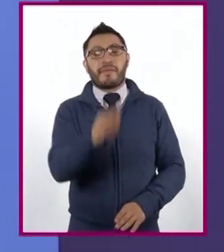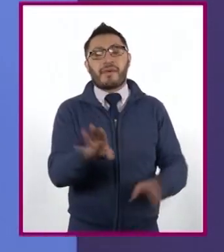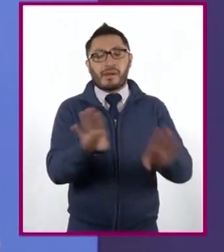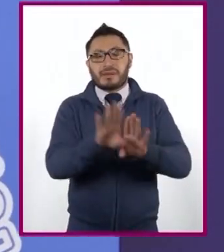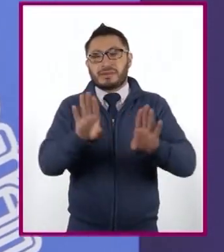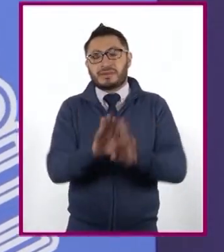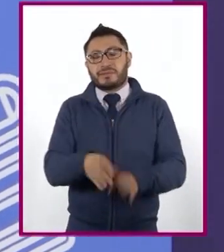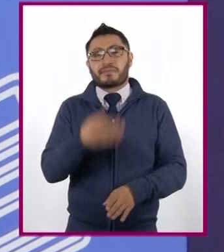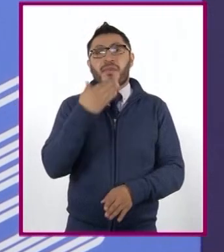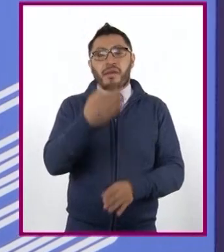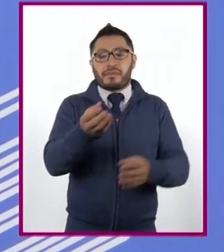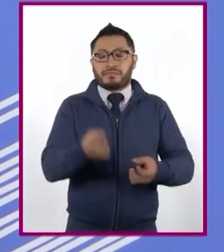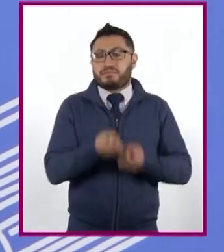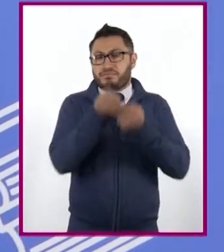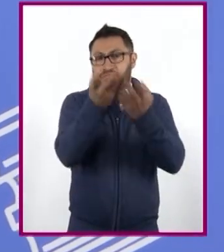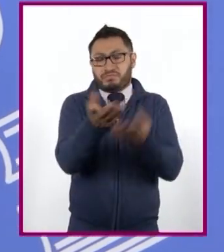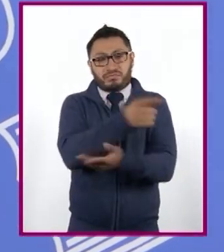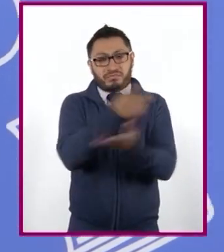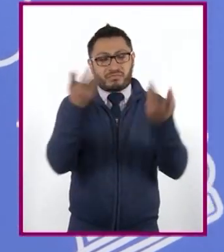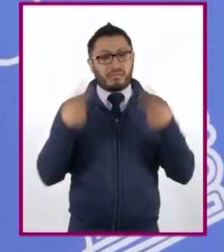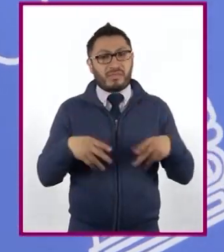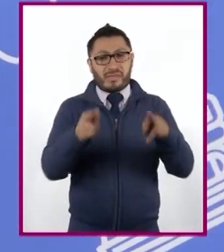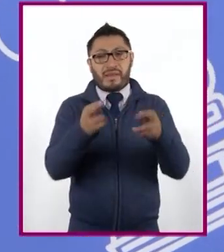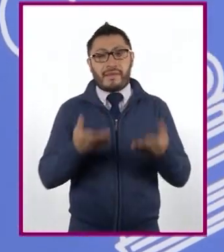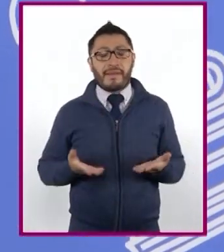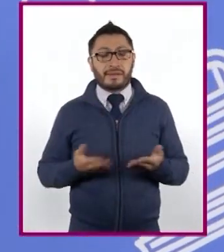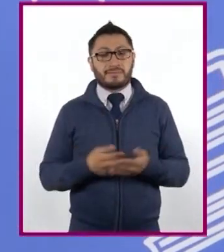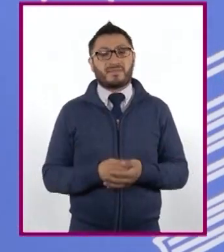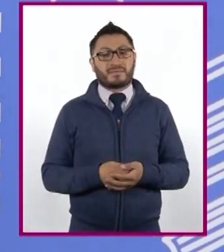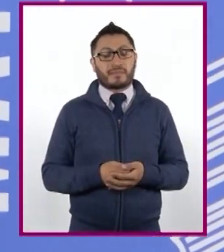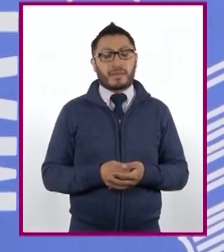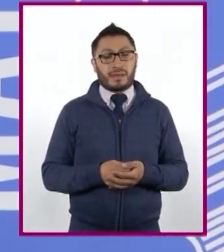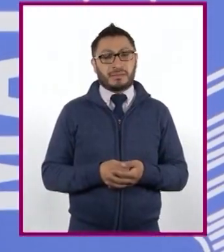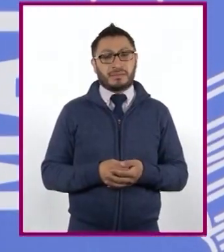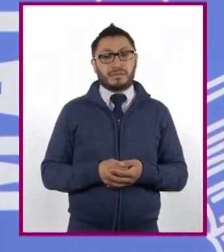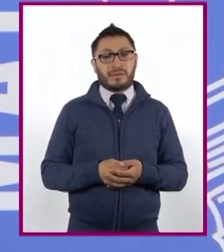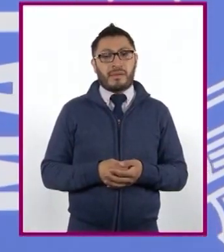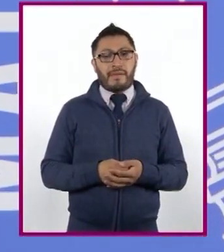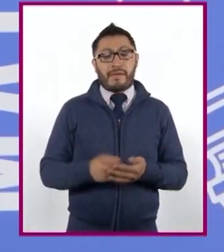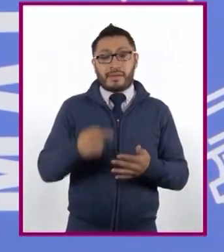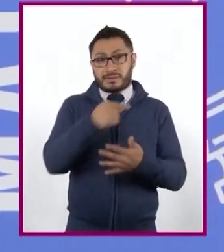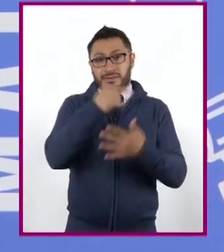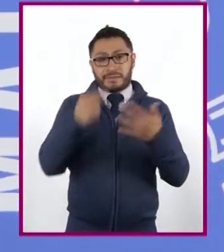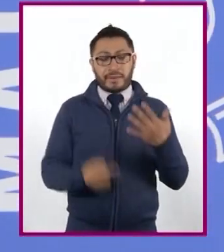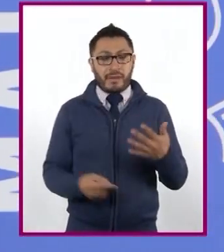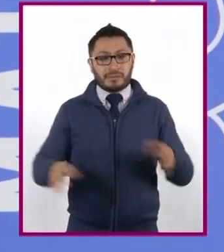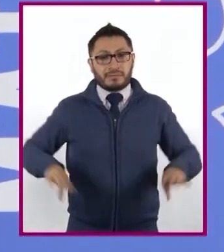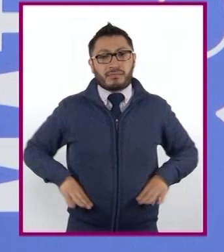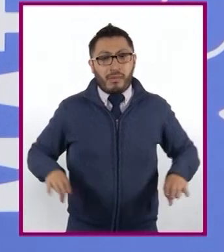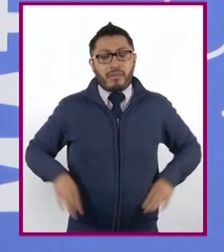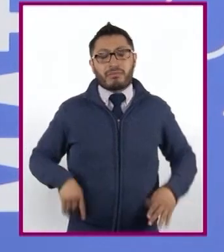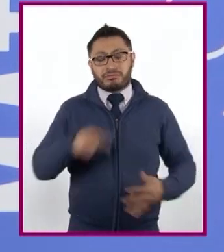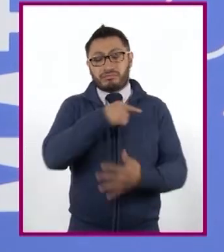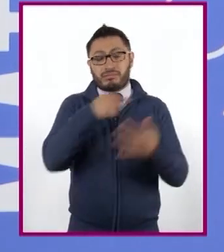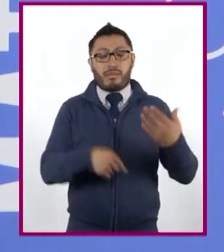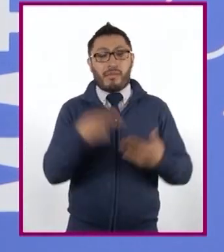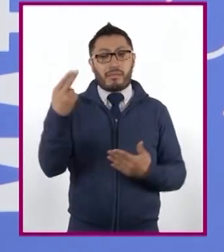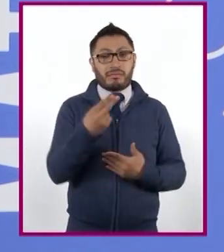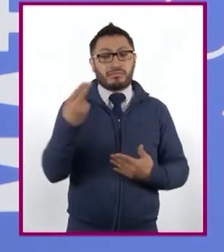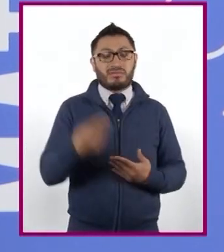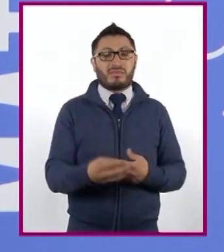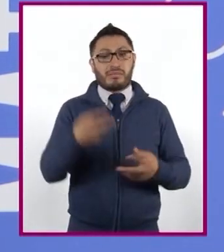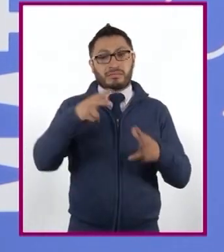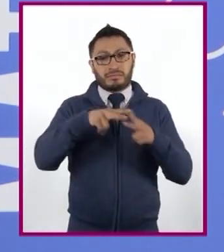llegar de buena forma al receptor. Los siguientes son los elementos necesarios de este tipo